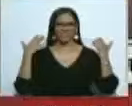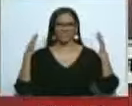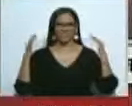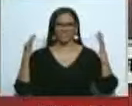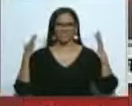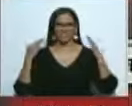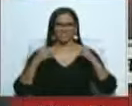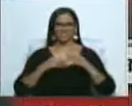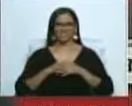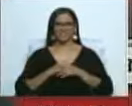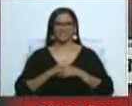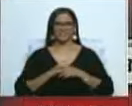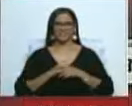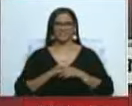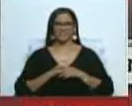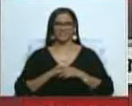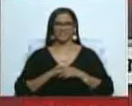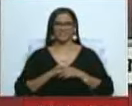ahí?